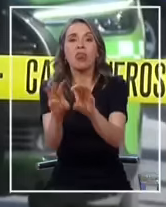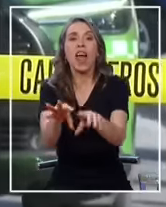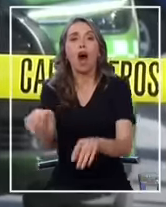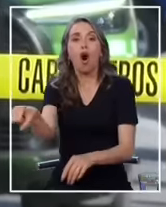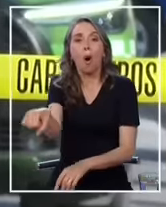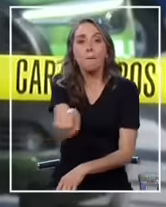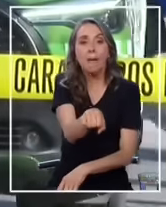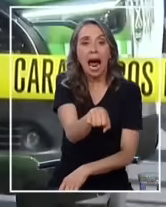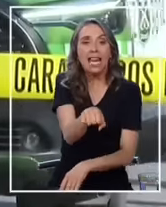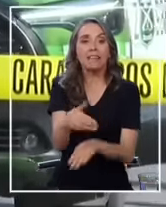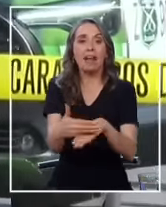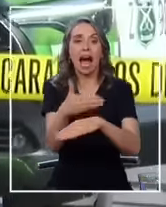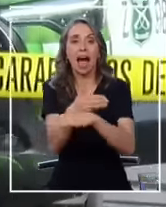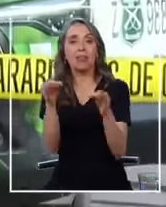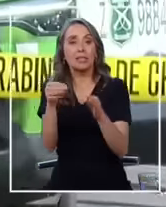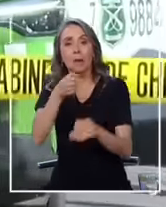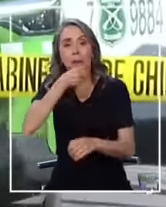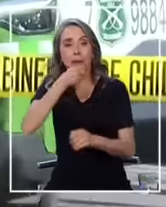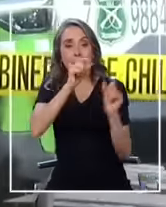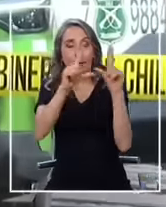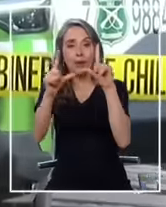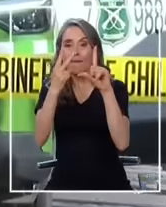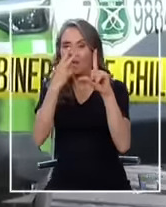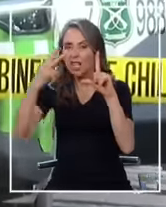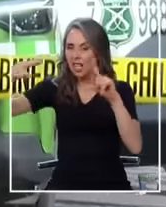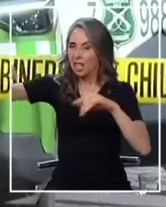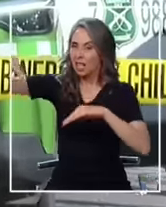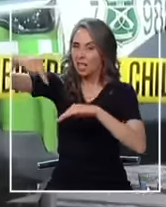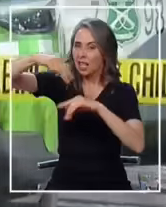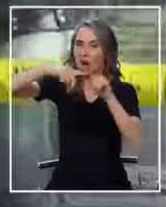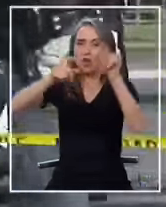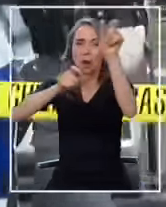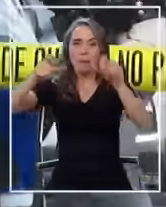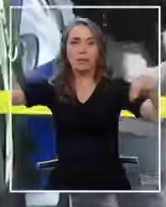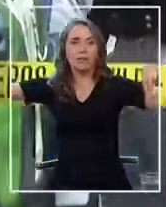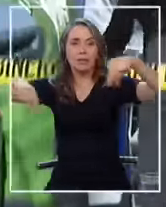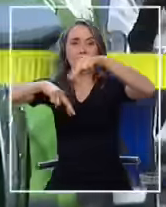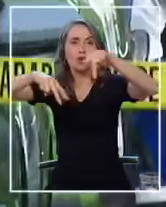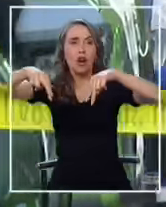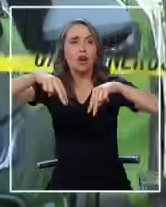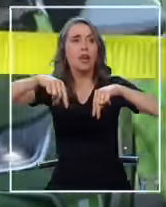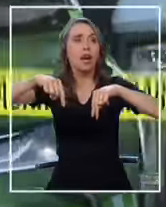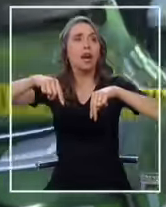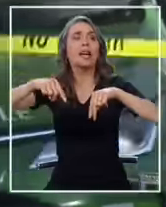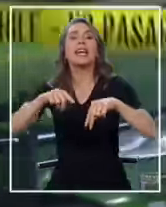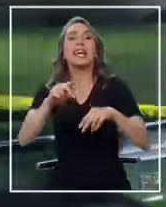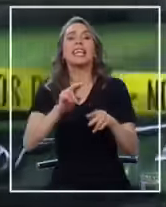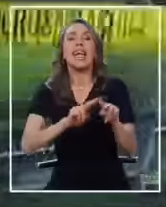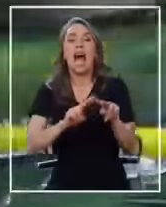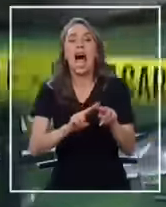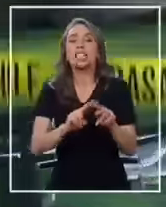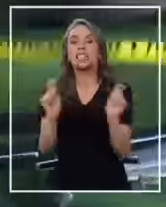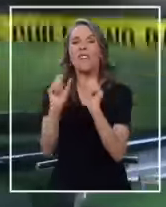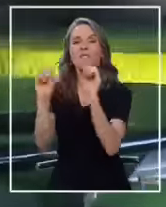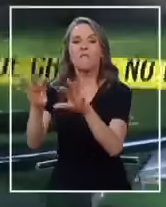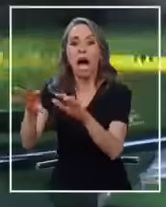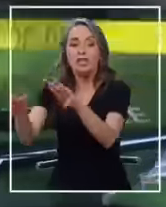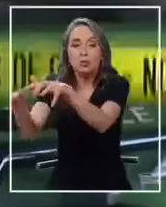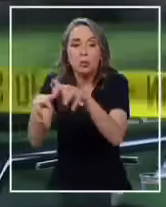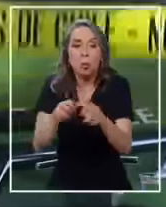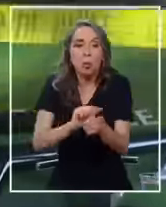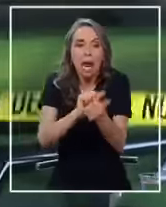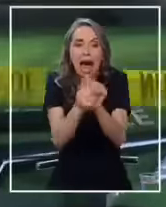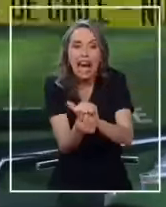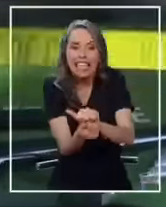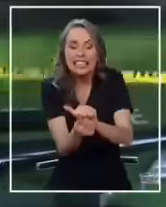maleta, sino que también, como lo decían en la nota, se puede lograr ver a distintas personas que se encargan justamente del reciclaje o que pasaban por acá, que